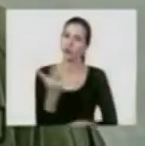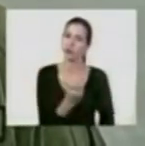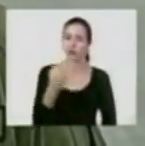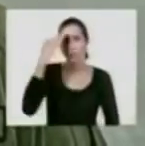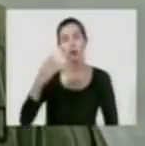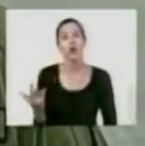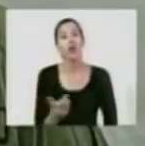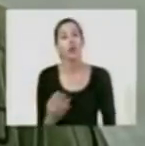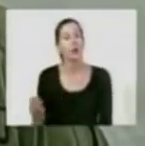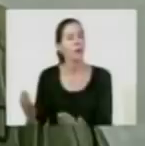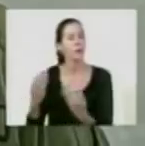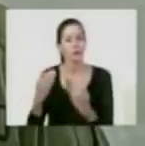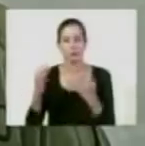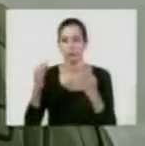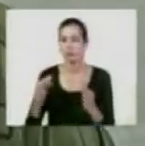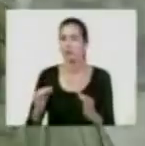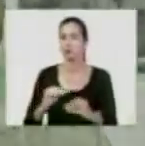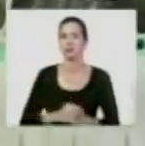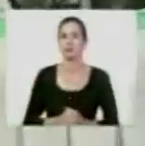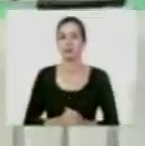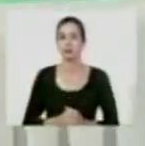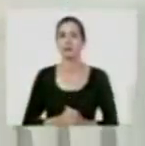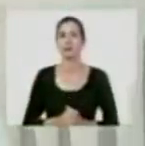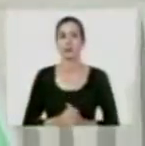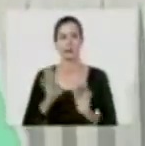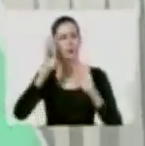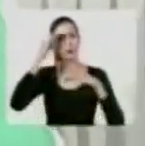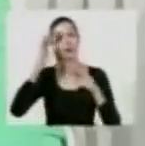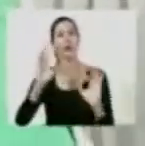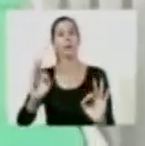han dado una atención especial.